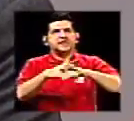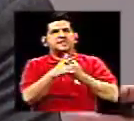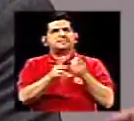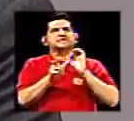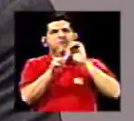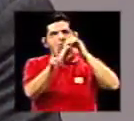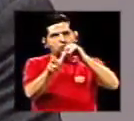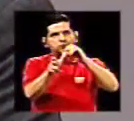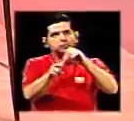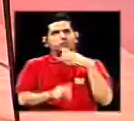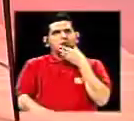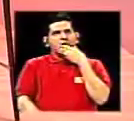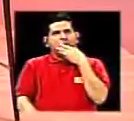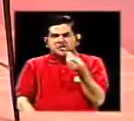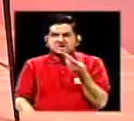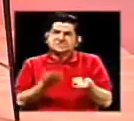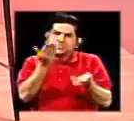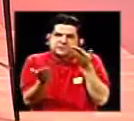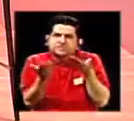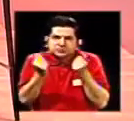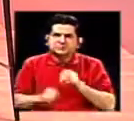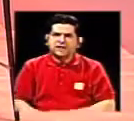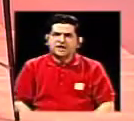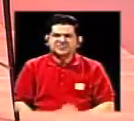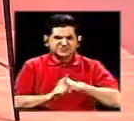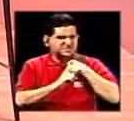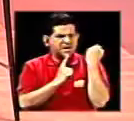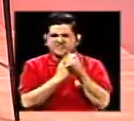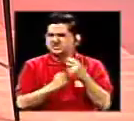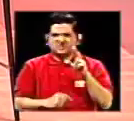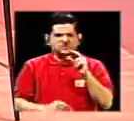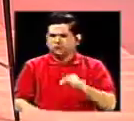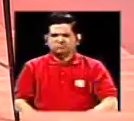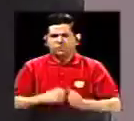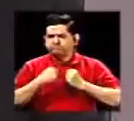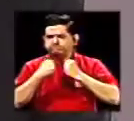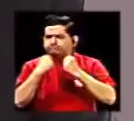octubre, a diciembre todavía la cosa no estaba calentando,